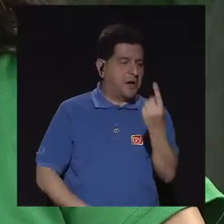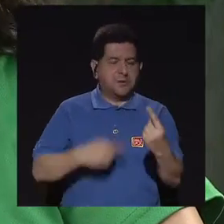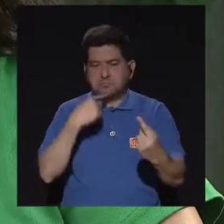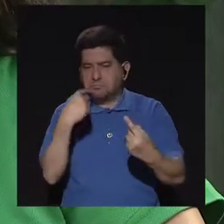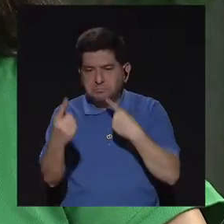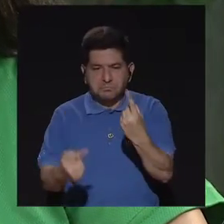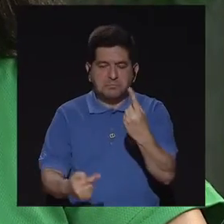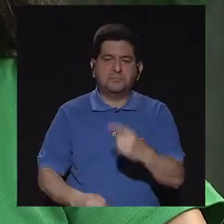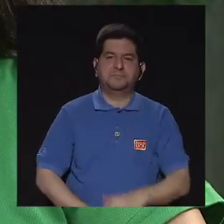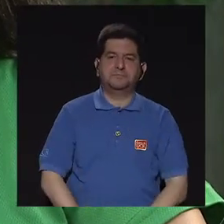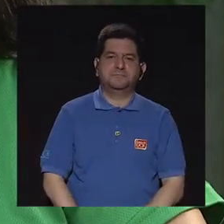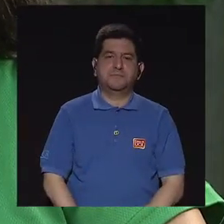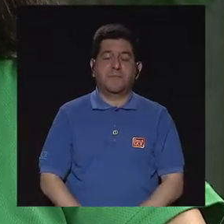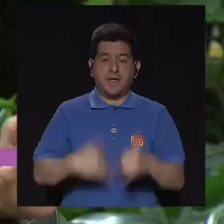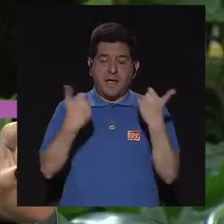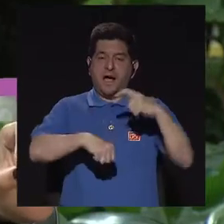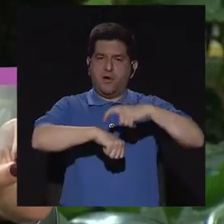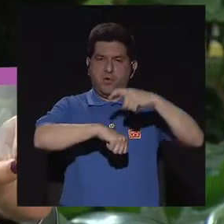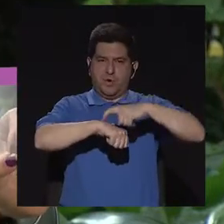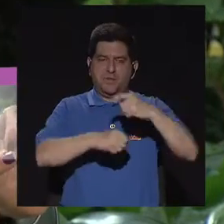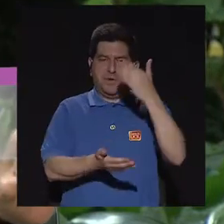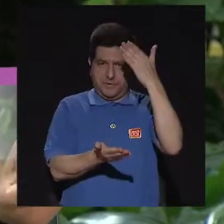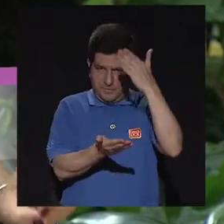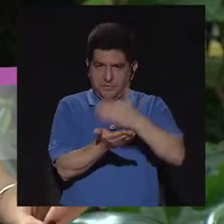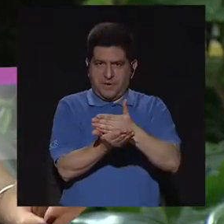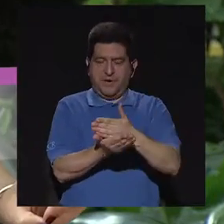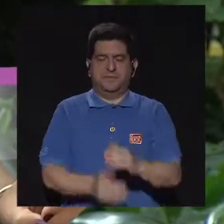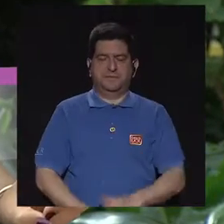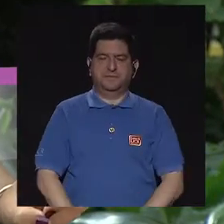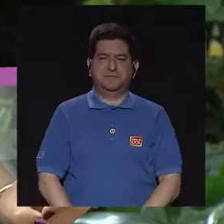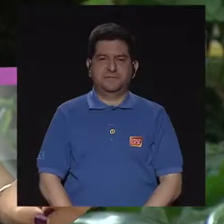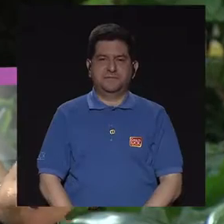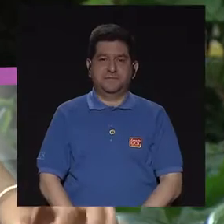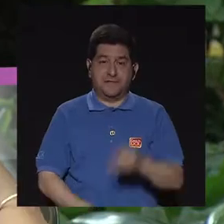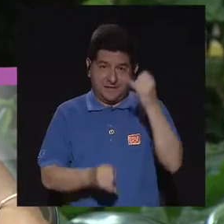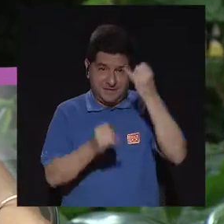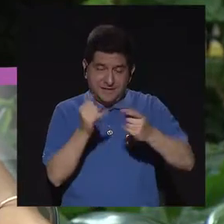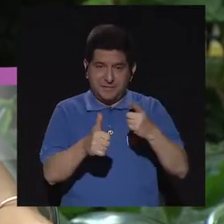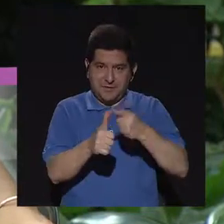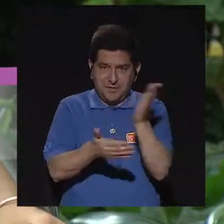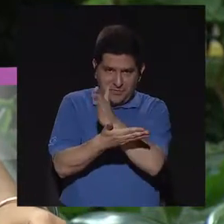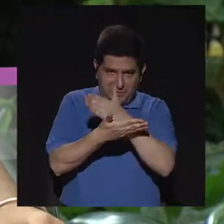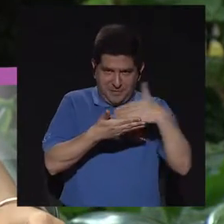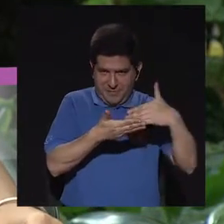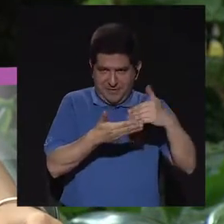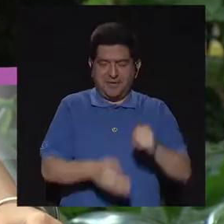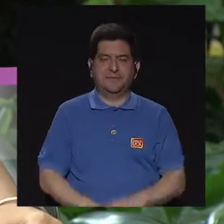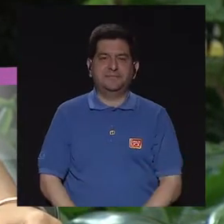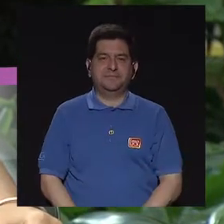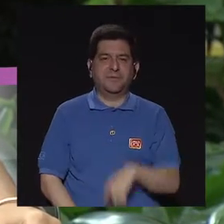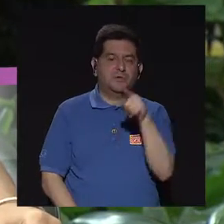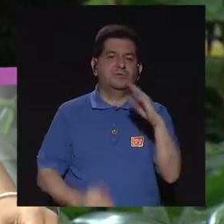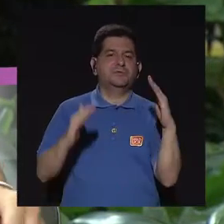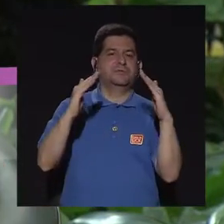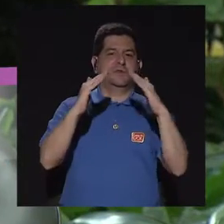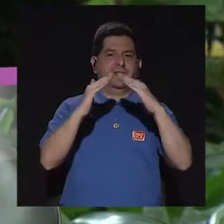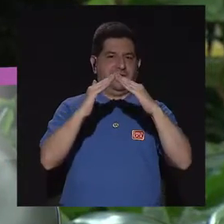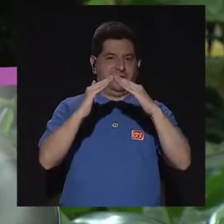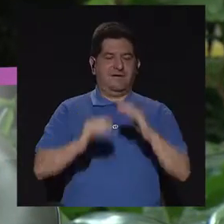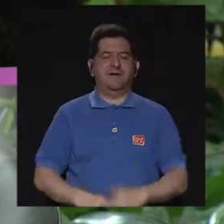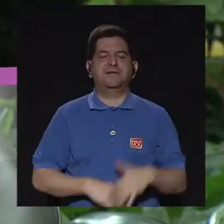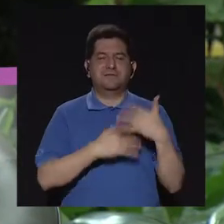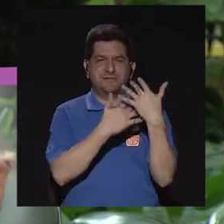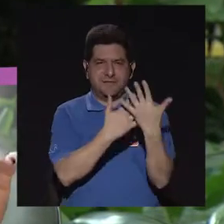expresarla. Bueno. Es momento de hacer una primera pausa, ya se nos acabó el primer bloque. Y ustedes allá en